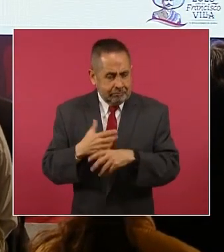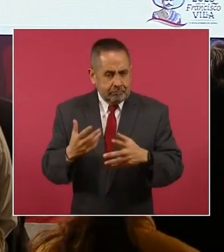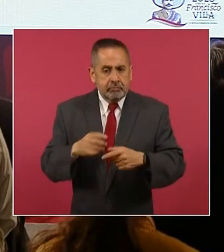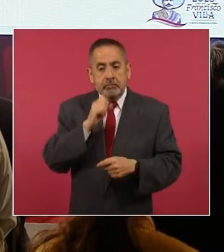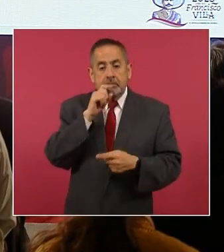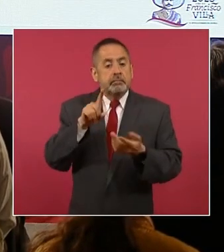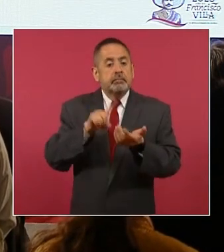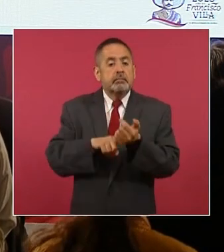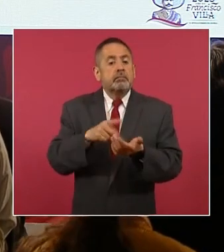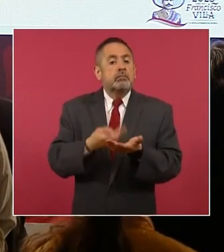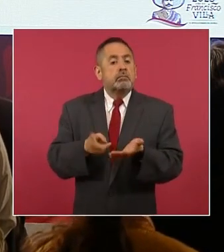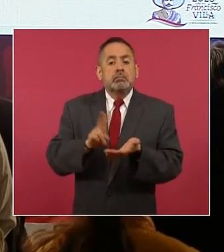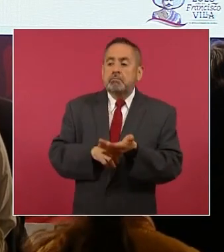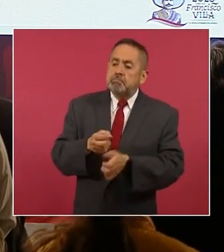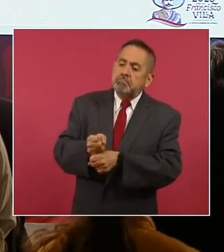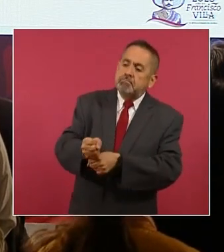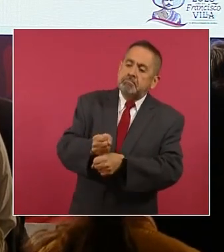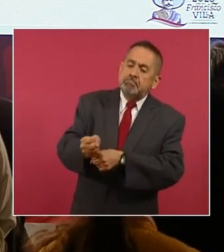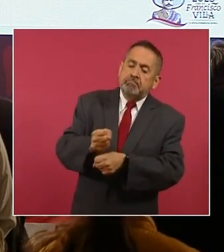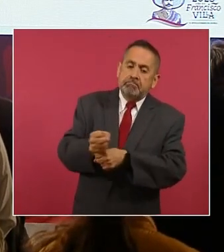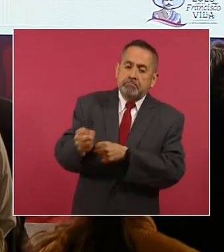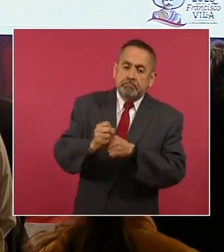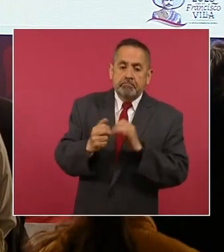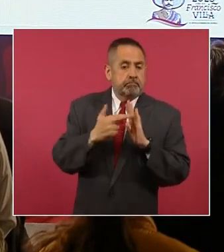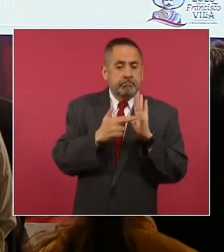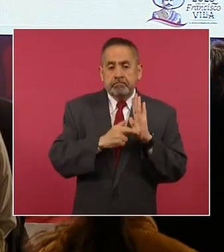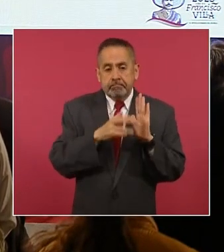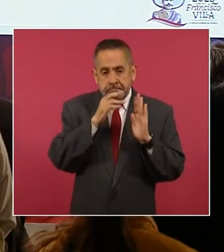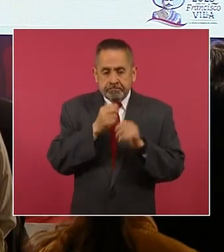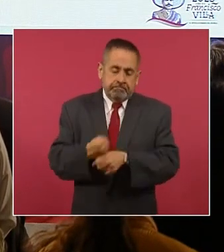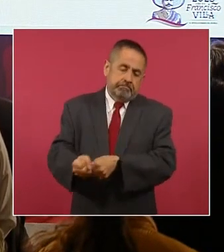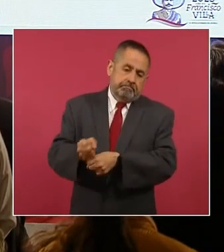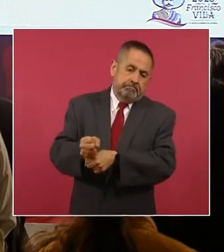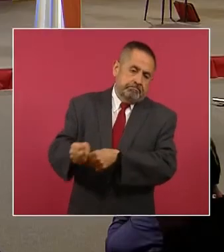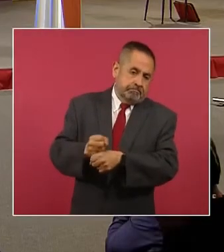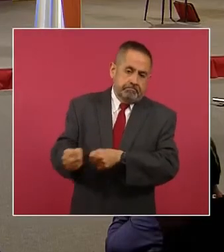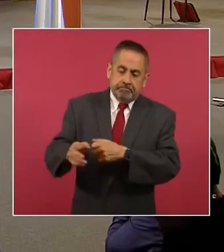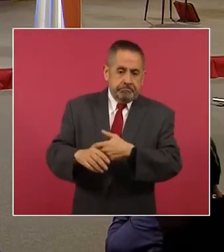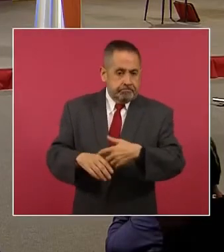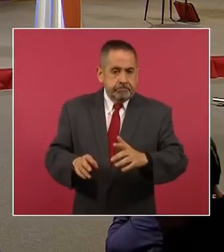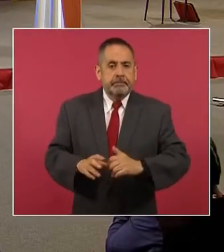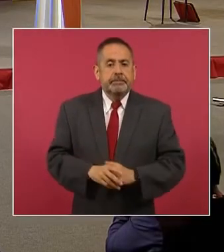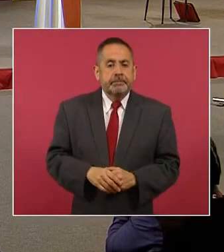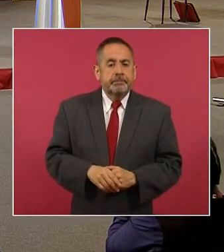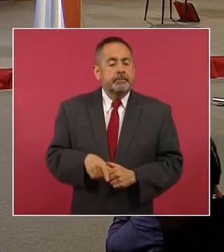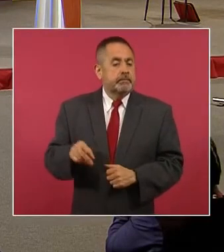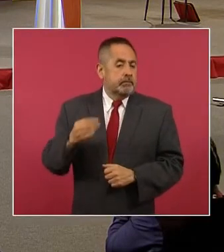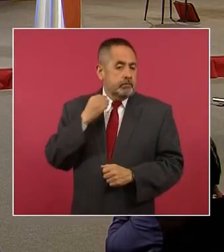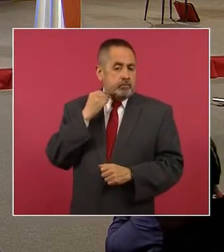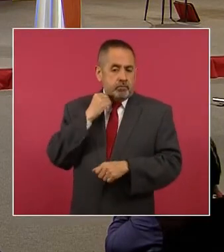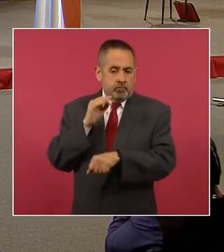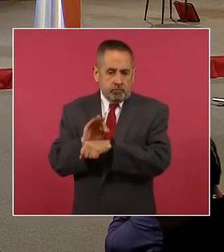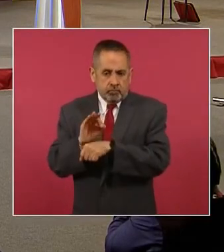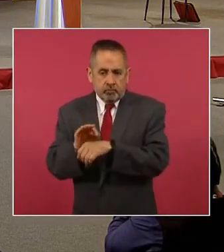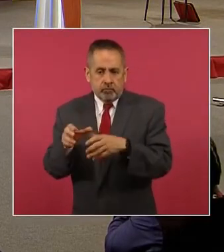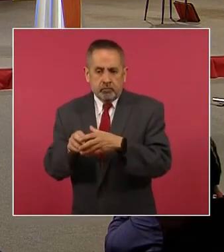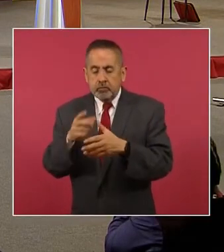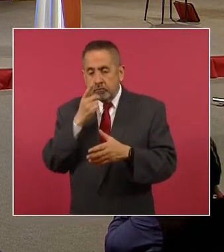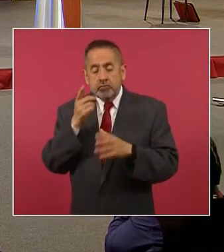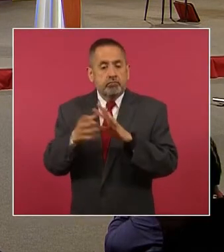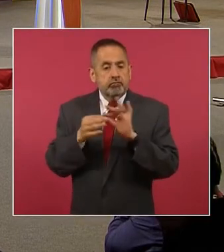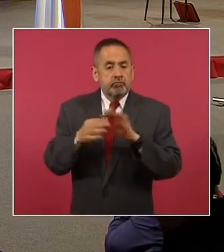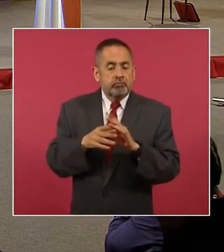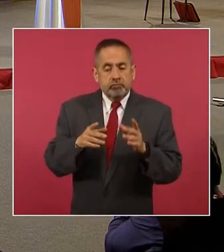proceso, procedimiento, el protocolo de Estambul. La defensa de Israel tiene como estrategia